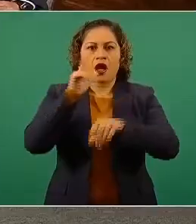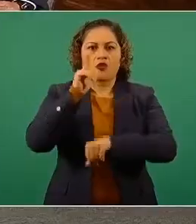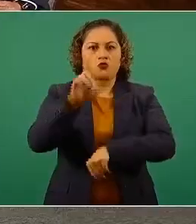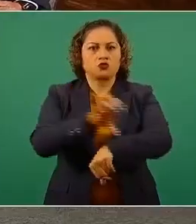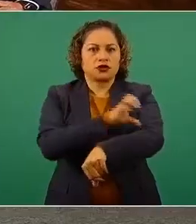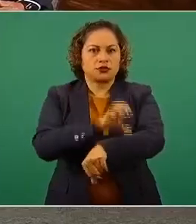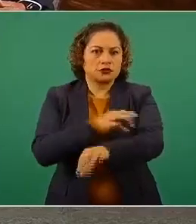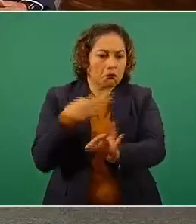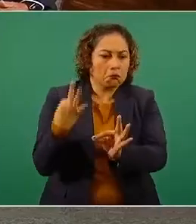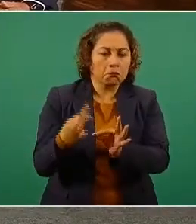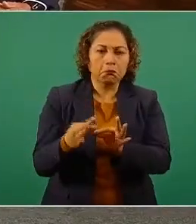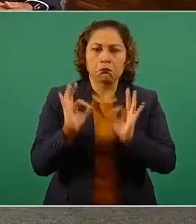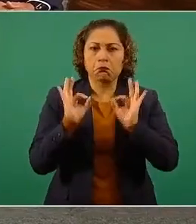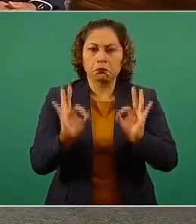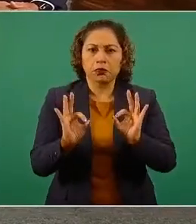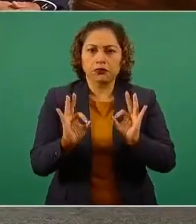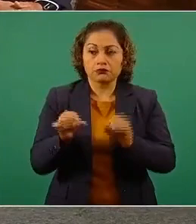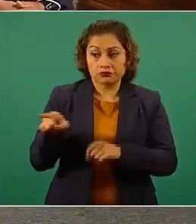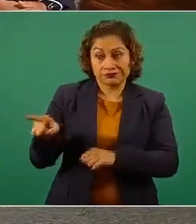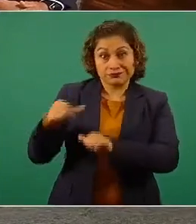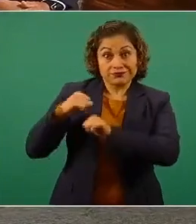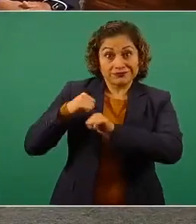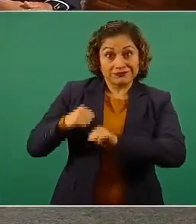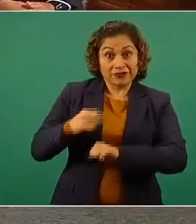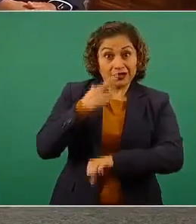Esto no sucede, ¿eh?